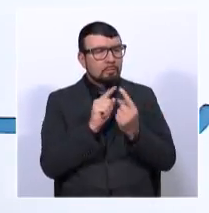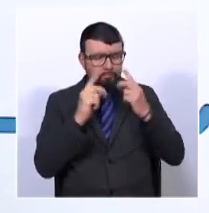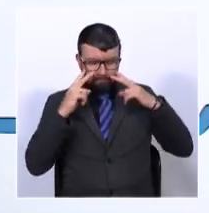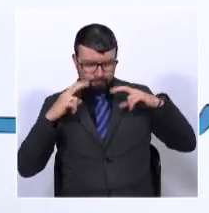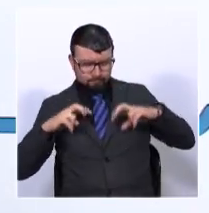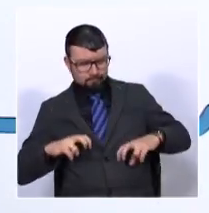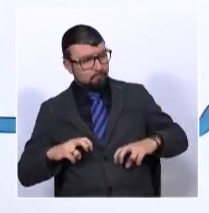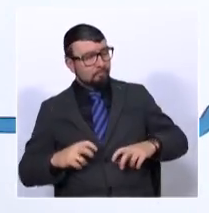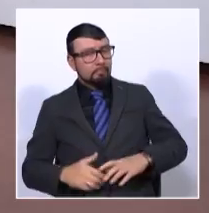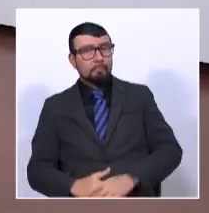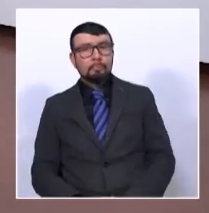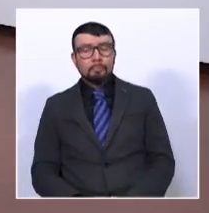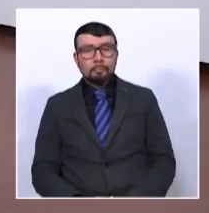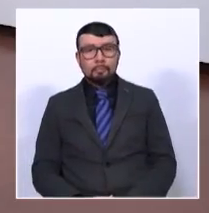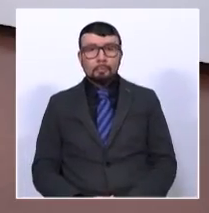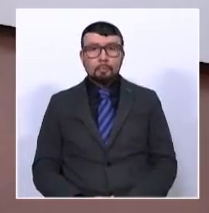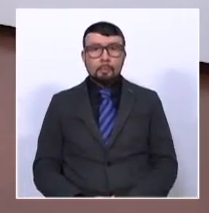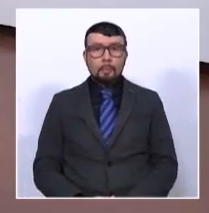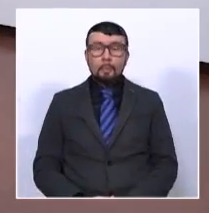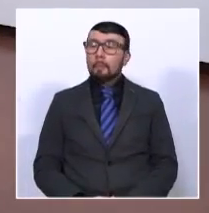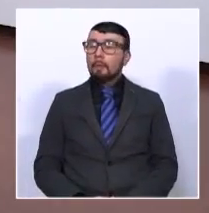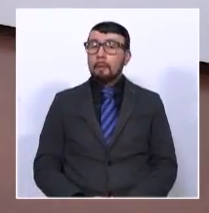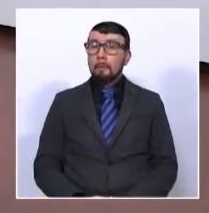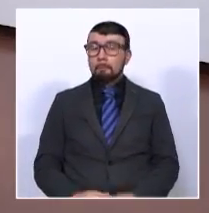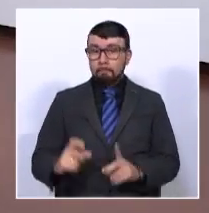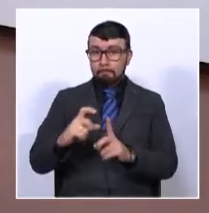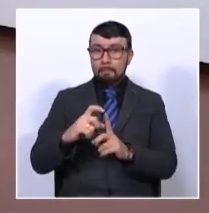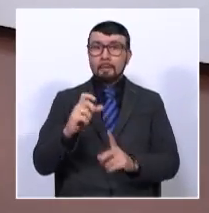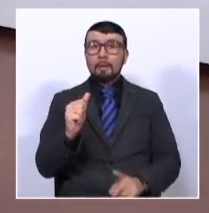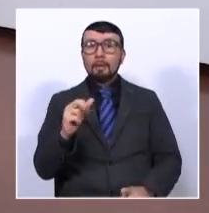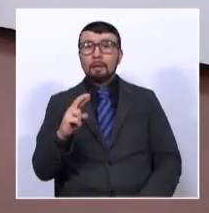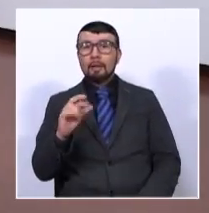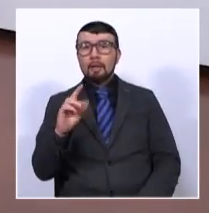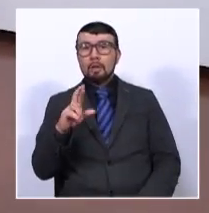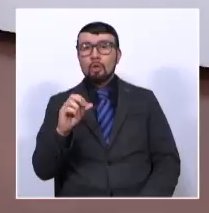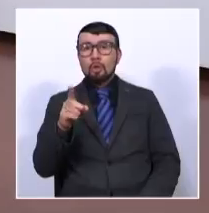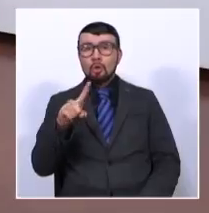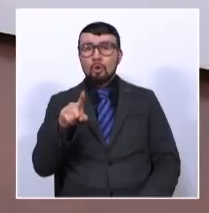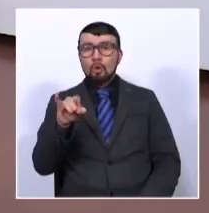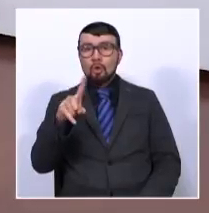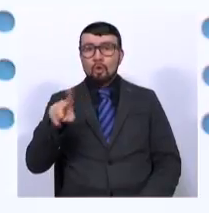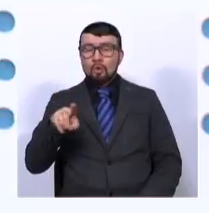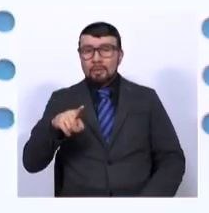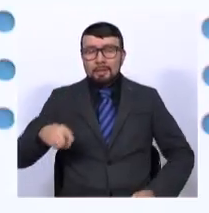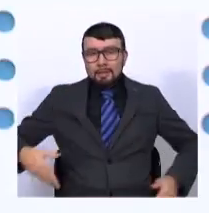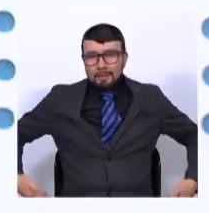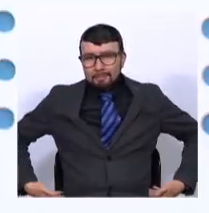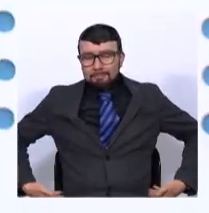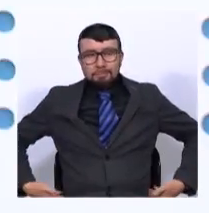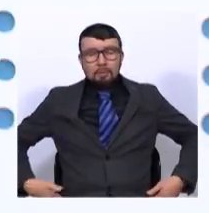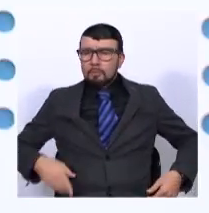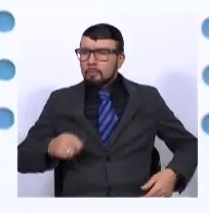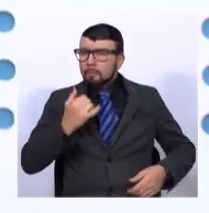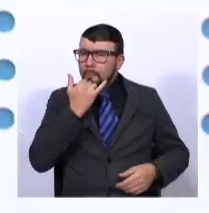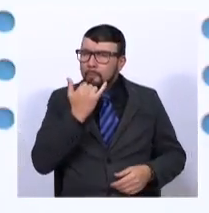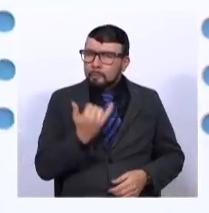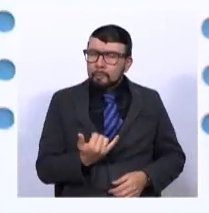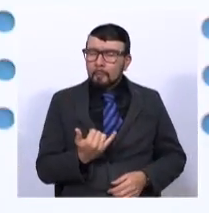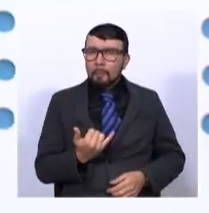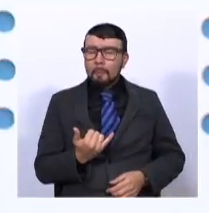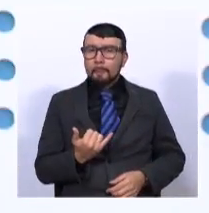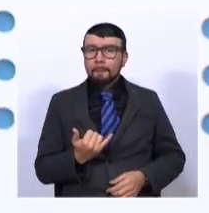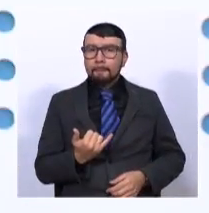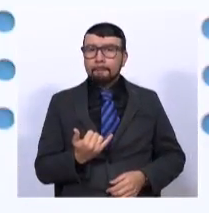valoración. Bueno, la artrosis de cadera es un desgaste que sucede en las superficies articulares, hay